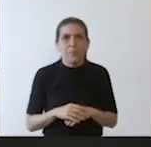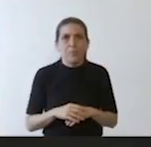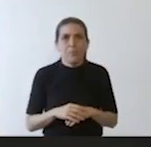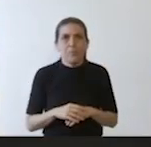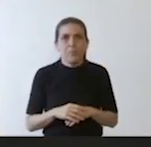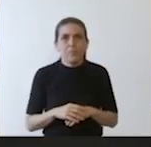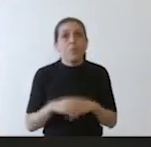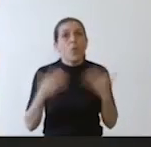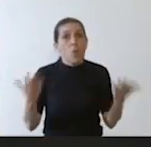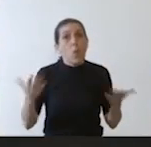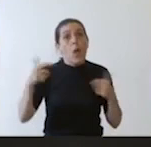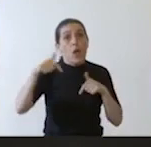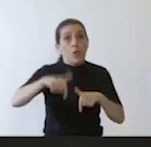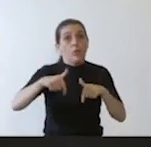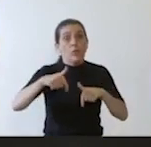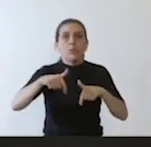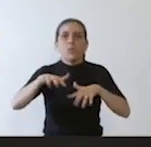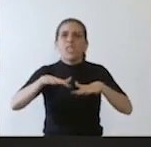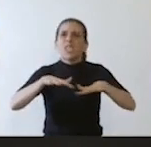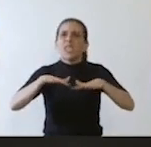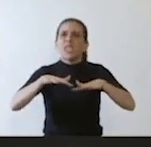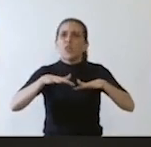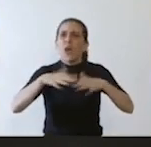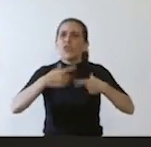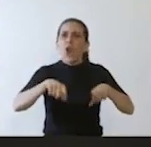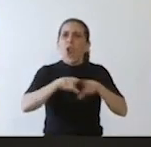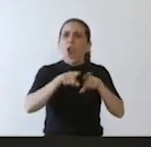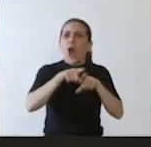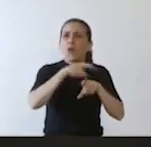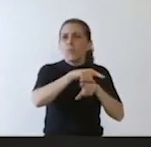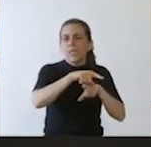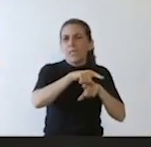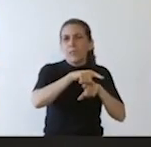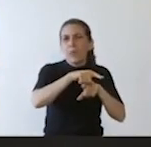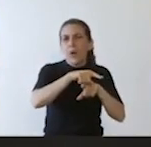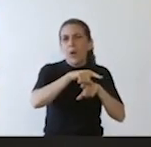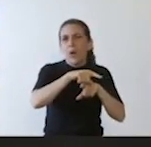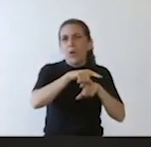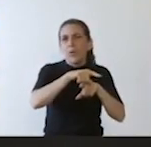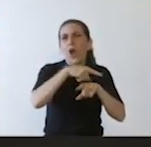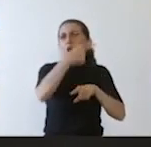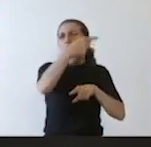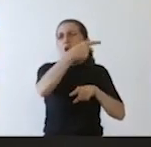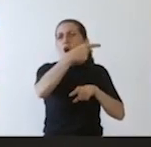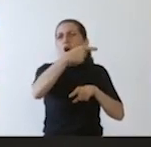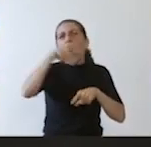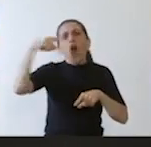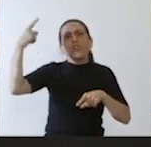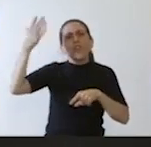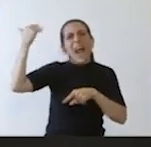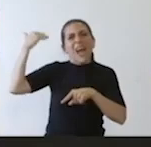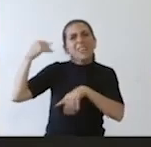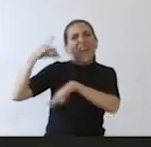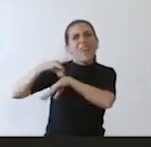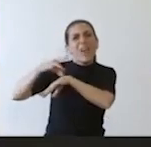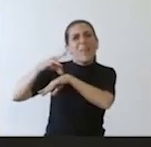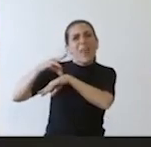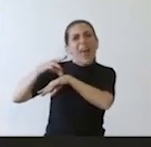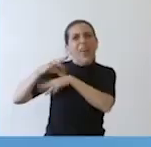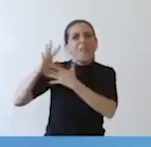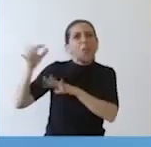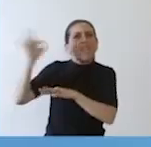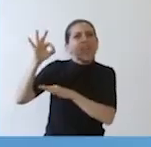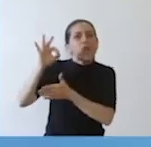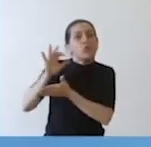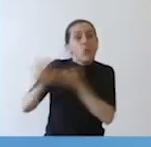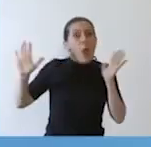Bueno, esta es una situación igual que vivimos con otras enfermedades causadas por agentes nuevos, ¿no? Por